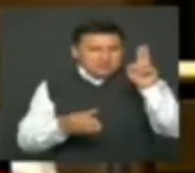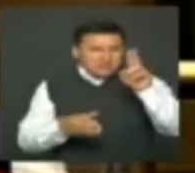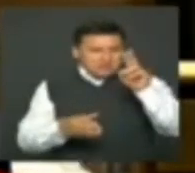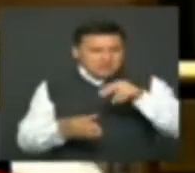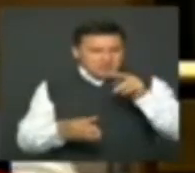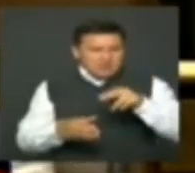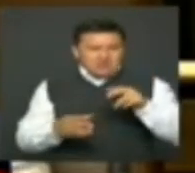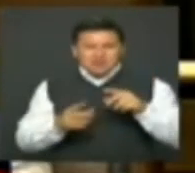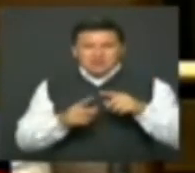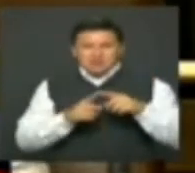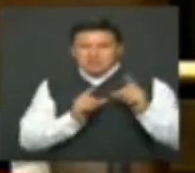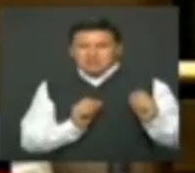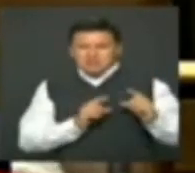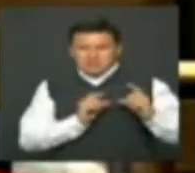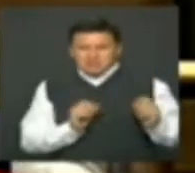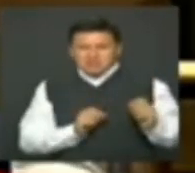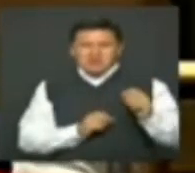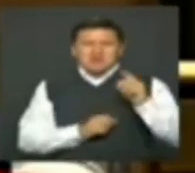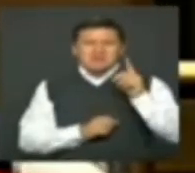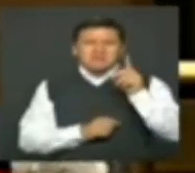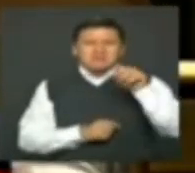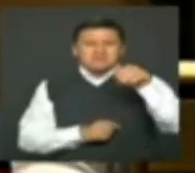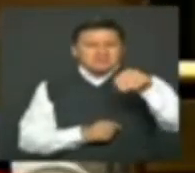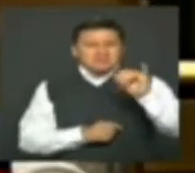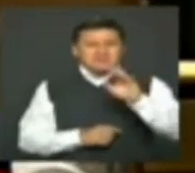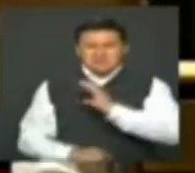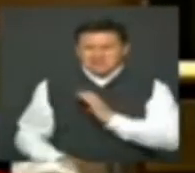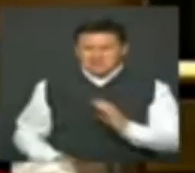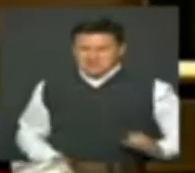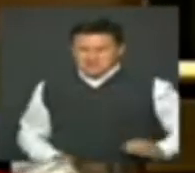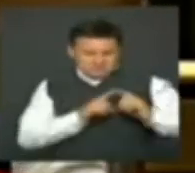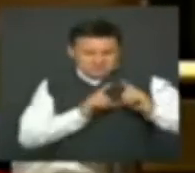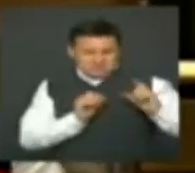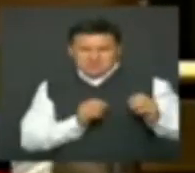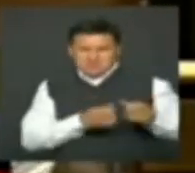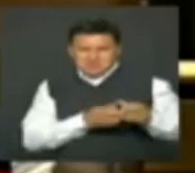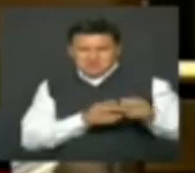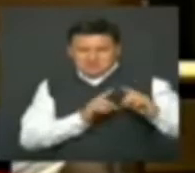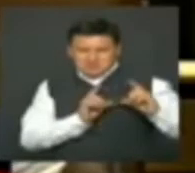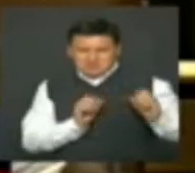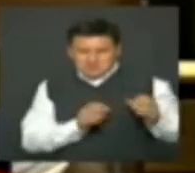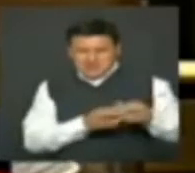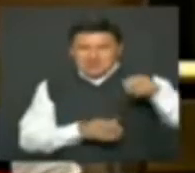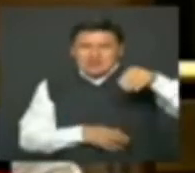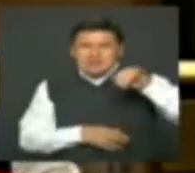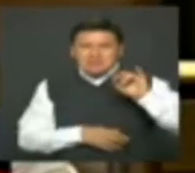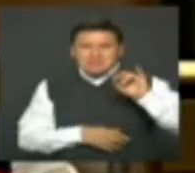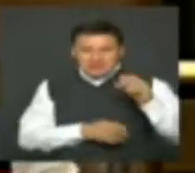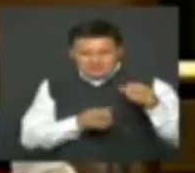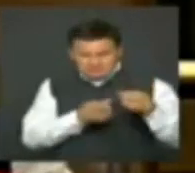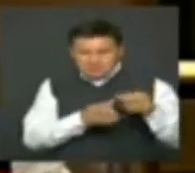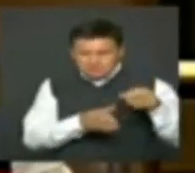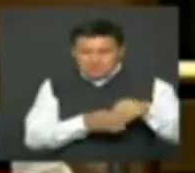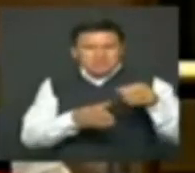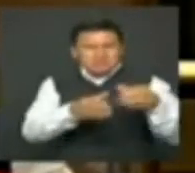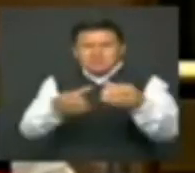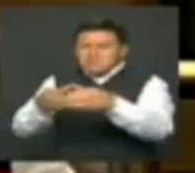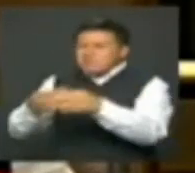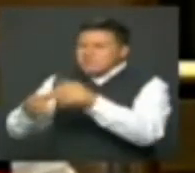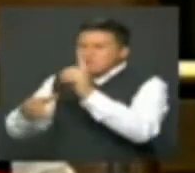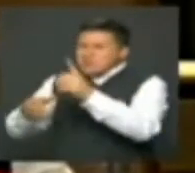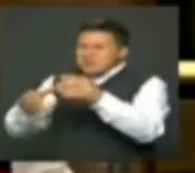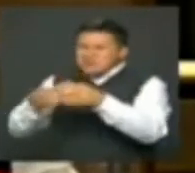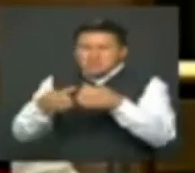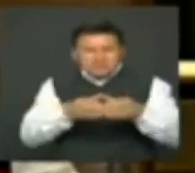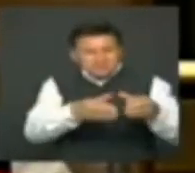esta iniciativa hermosa. Y es hermosa porque ha permitido expresarnos alrededor de un clamor, de un mandato del pueblo colombiano